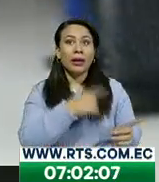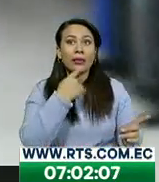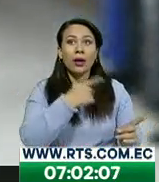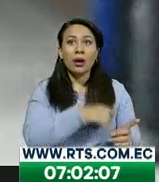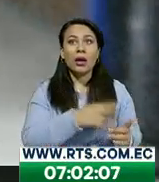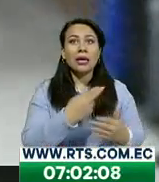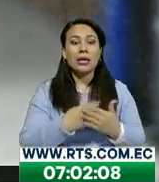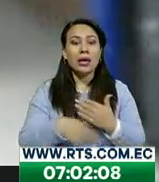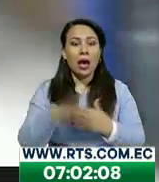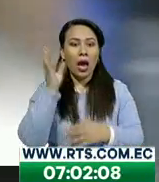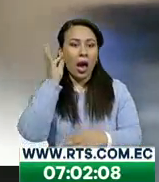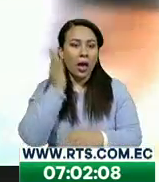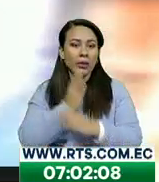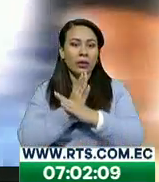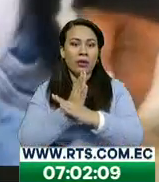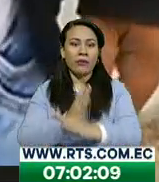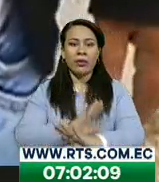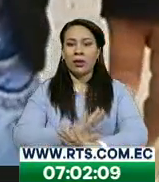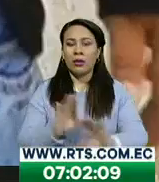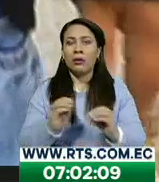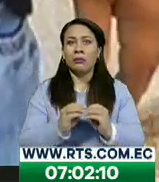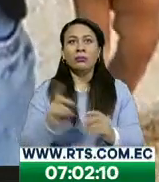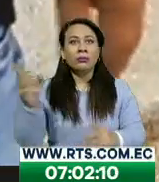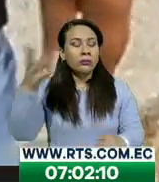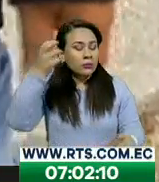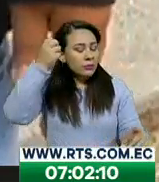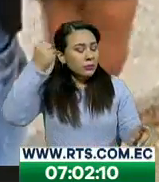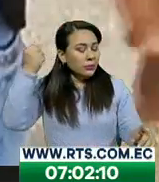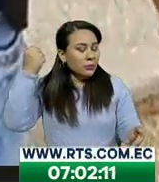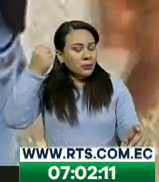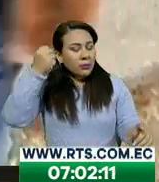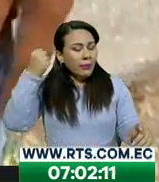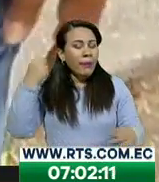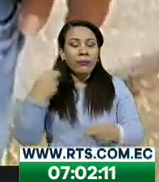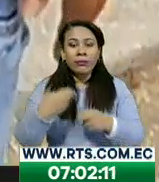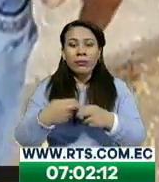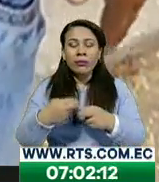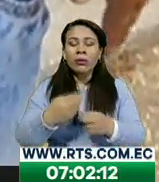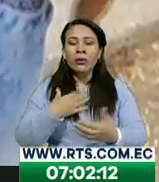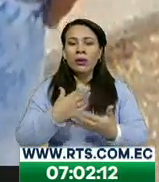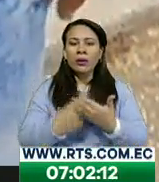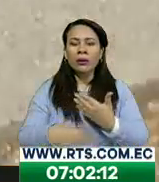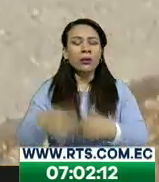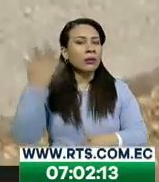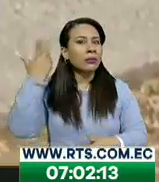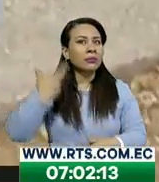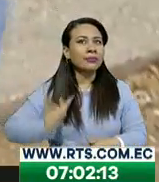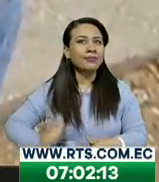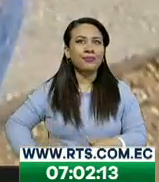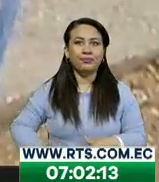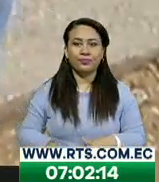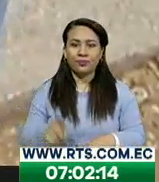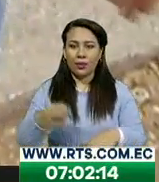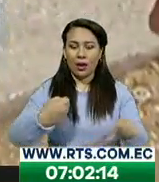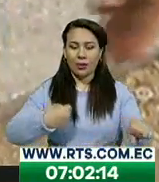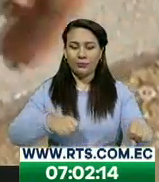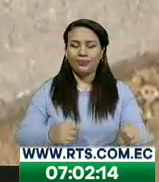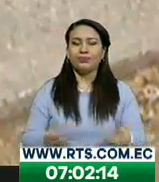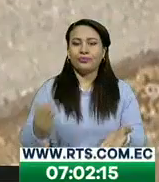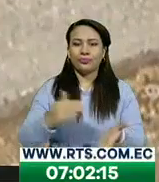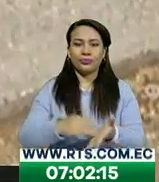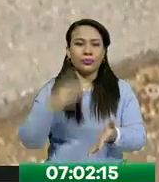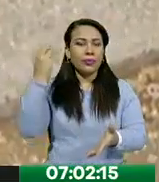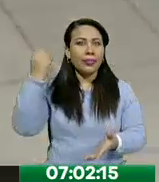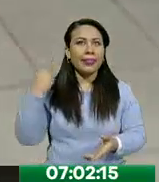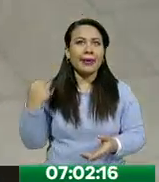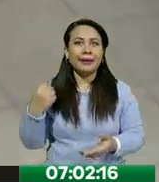en defensa propia. Ella le jaló, le trempó el pelo durísimo a mi hija, porque ella tiene el pelo largo. Y de la moto le vuelve a jalar el pelo y la tira